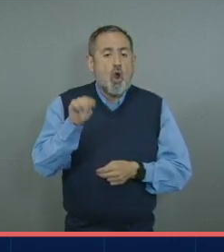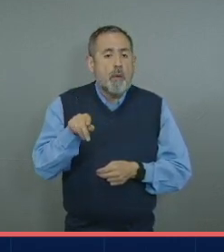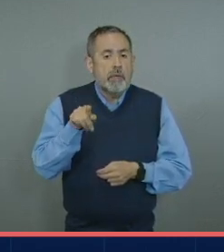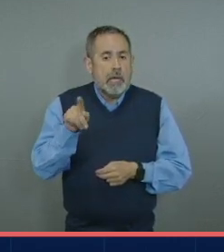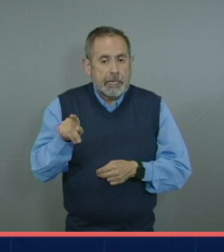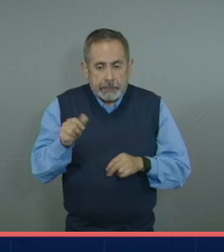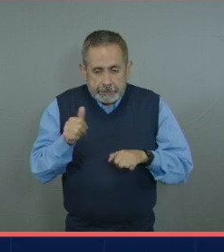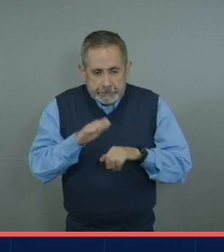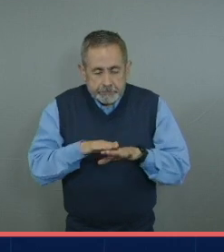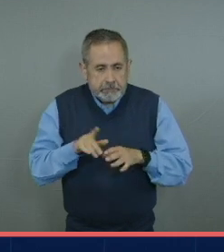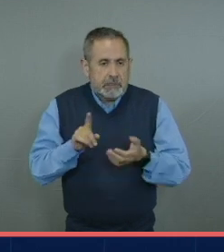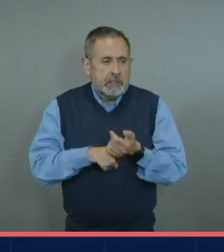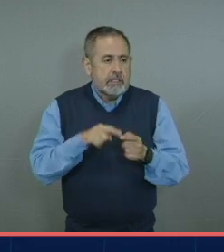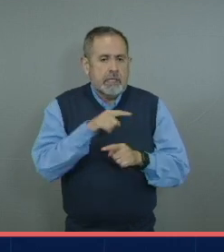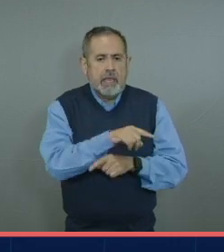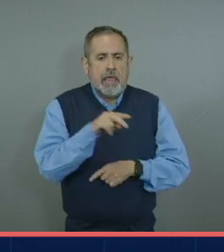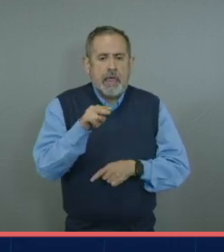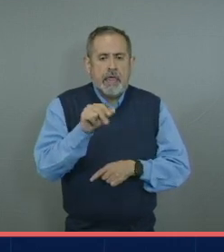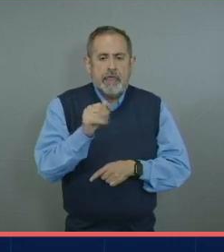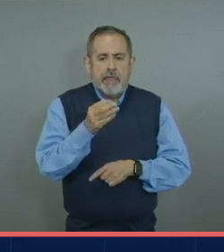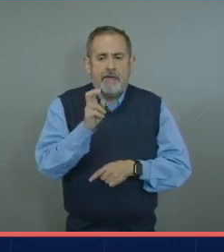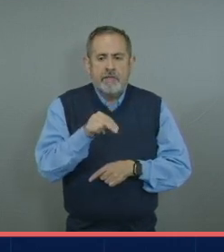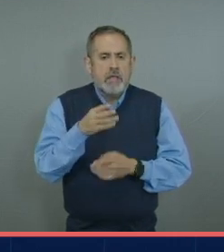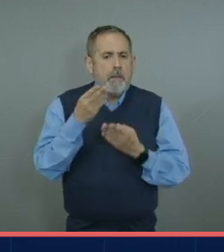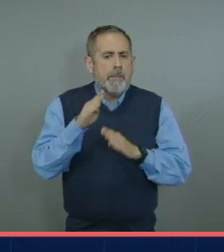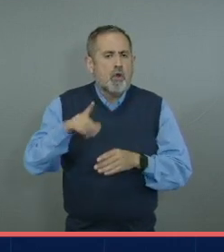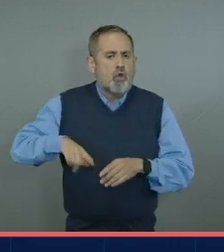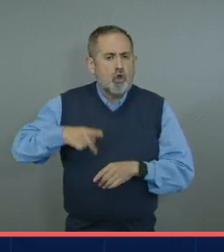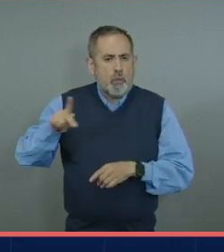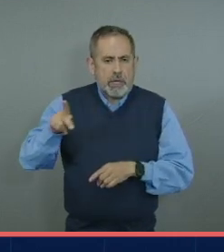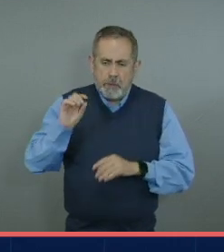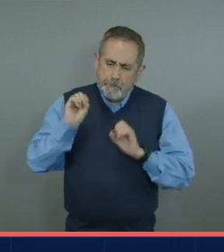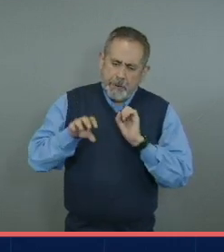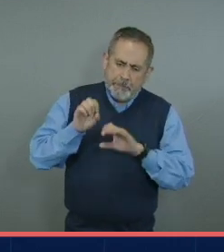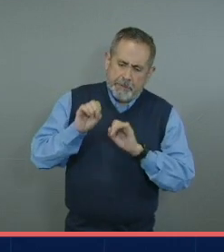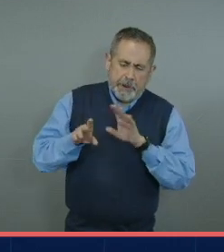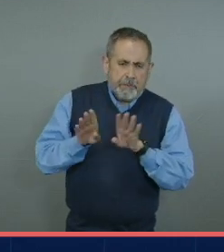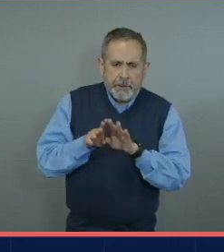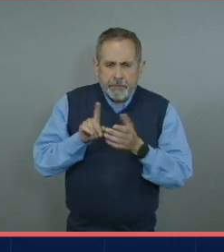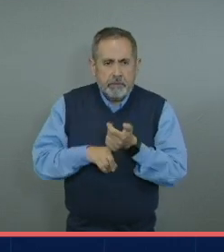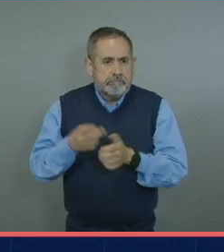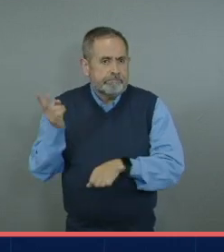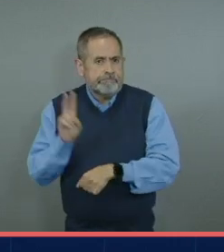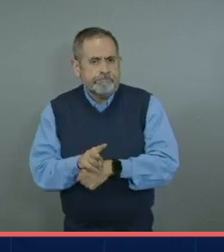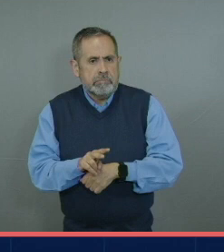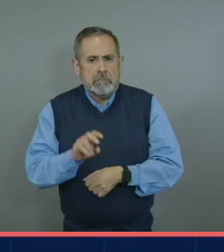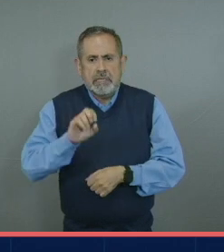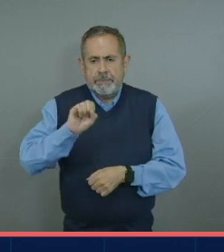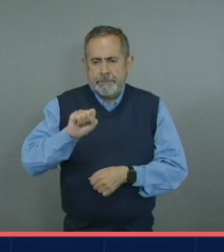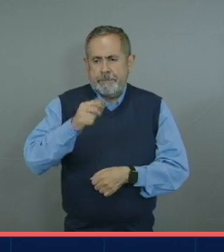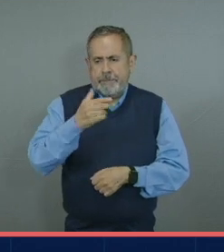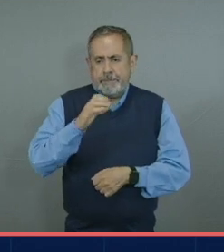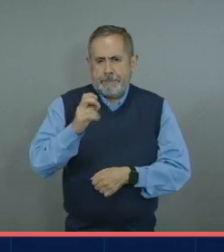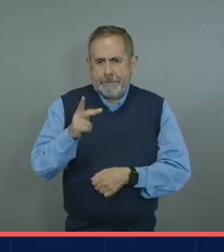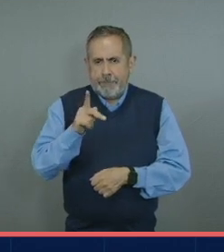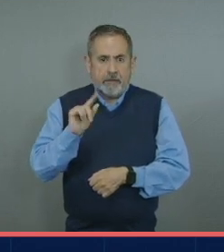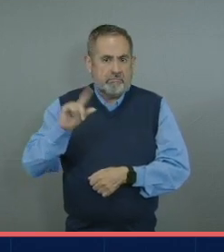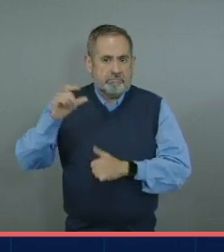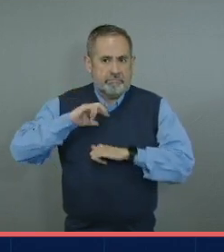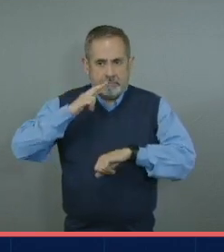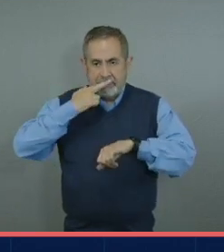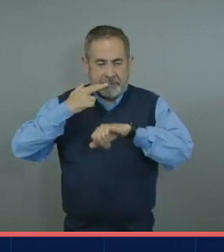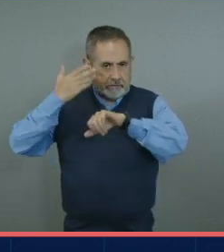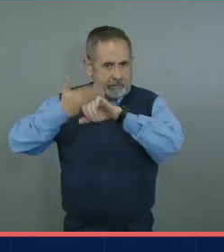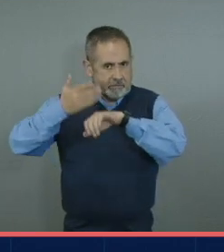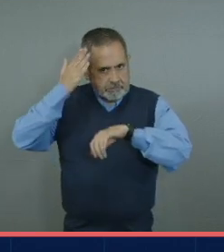administra Nacional Financiera, es el banco del gobierno. Y también lo vigila la Secretaría de Hacienda, una de nuestras autoridades